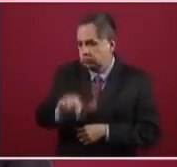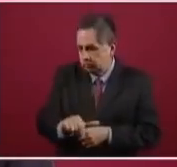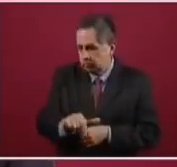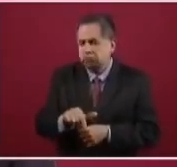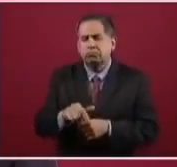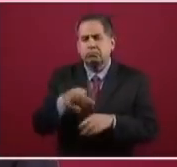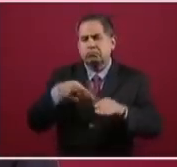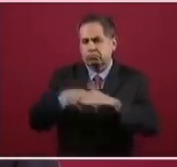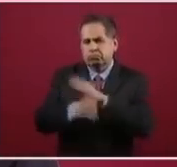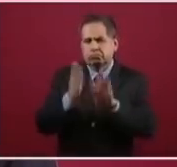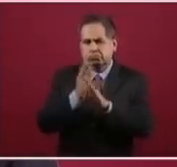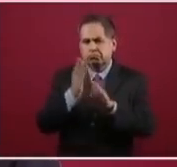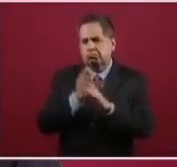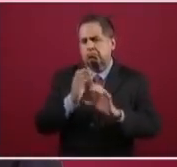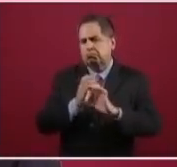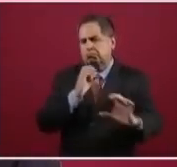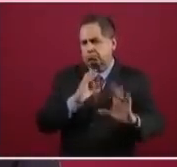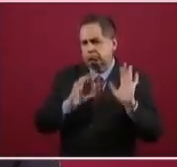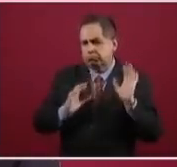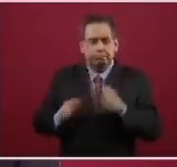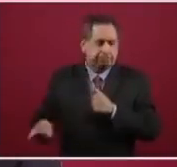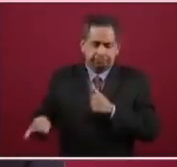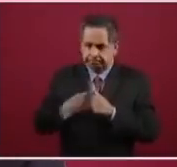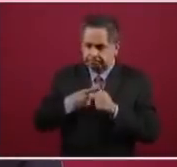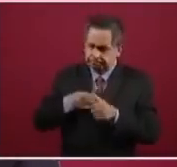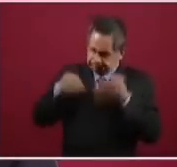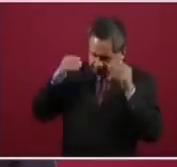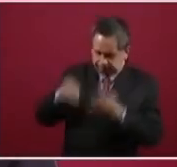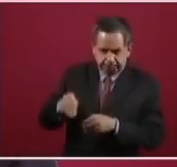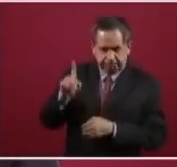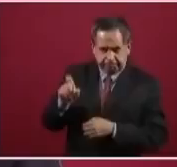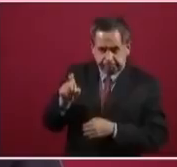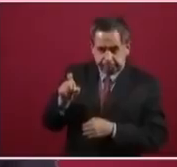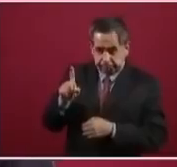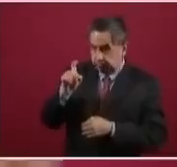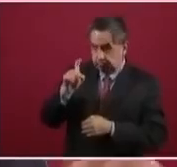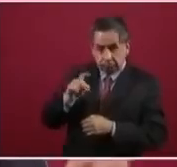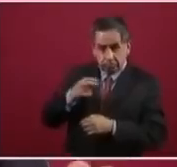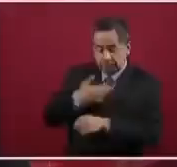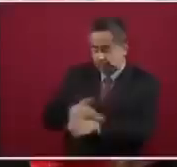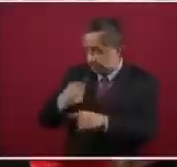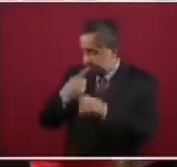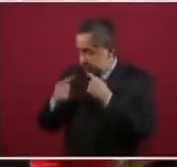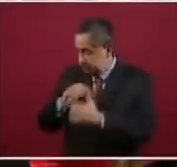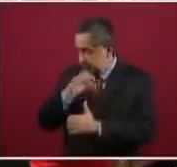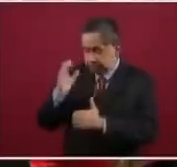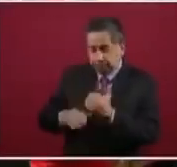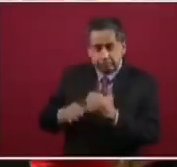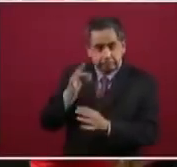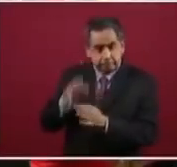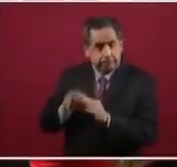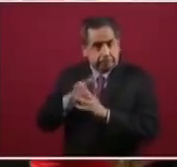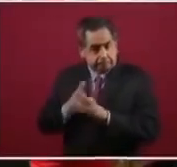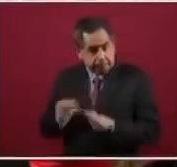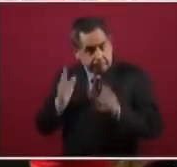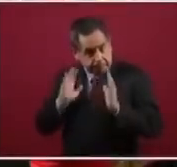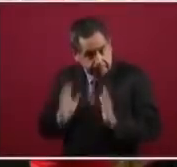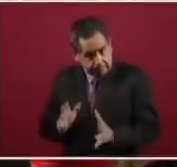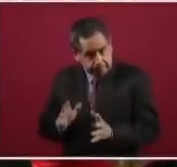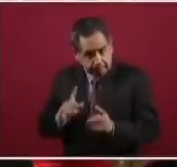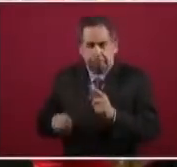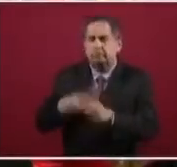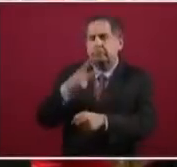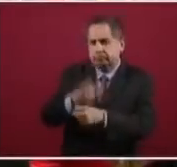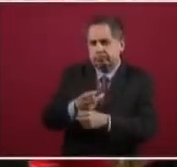resuelvan los los temas de agua el tema del metrobus va a poder ser éste considerado y los recursos que iban a ir